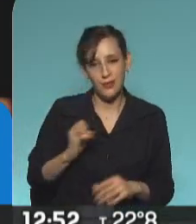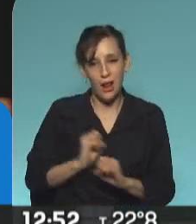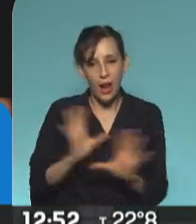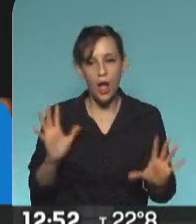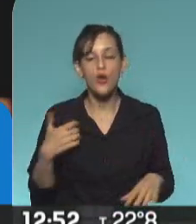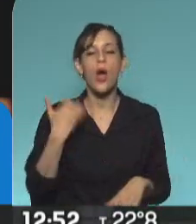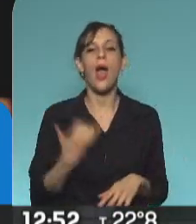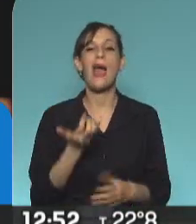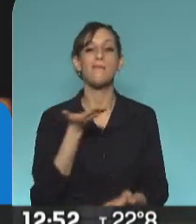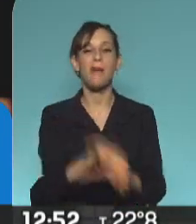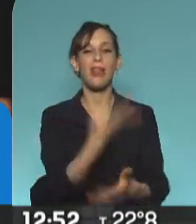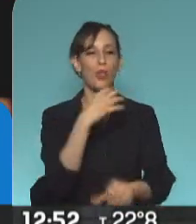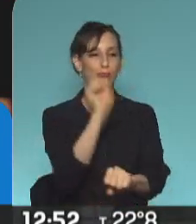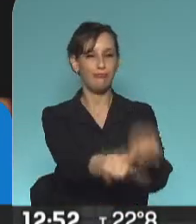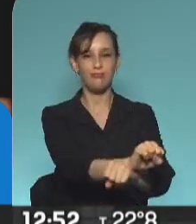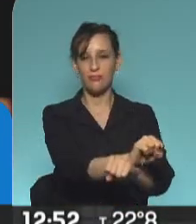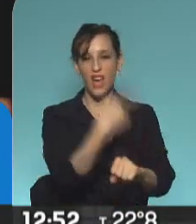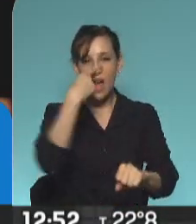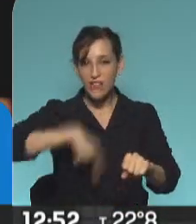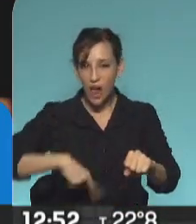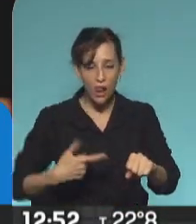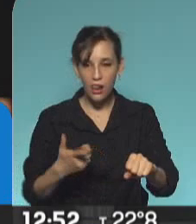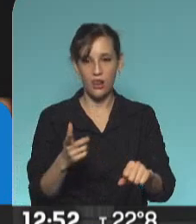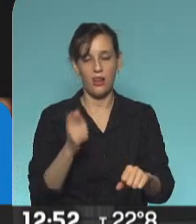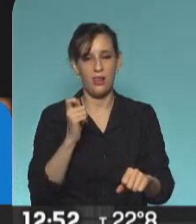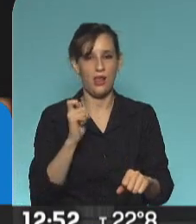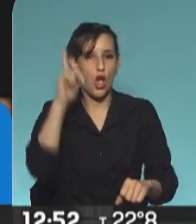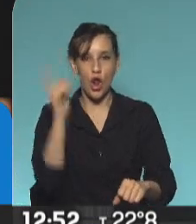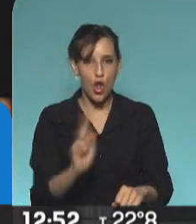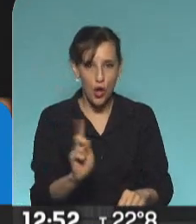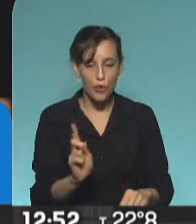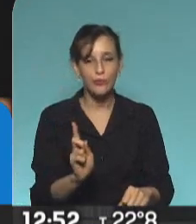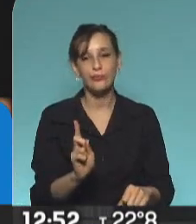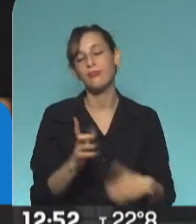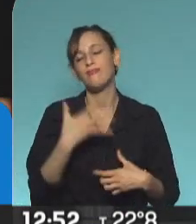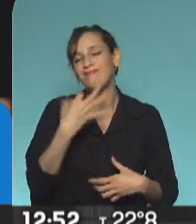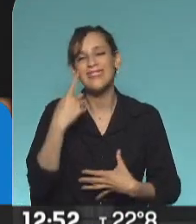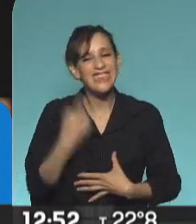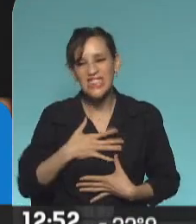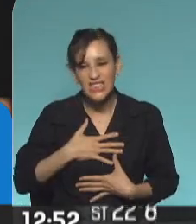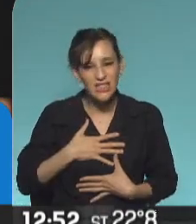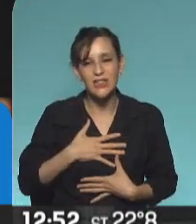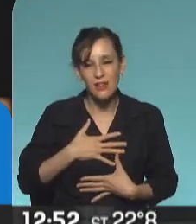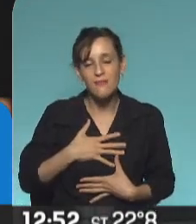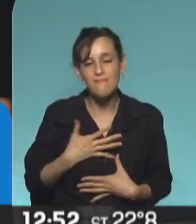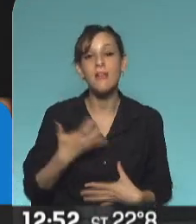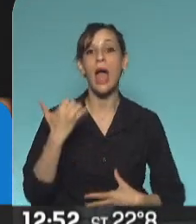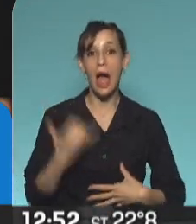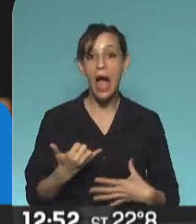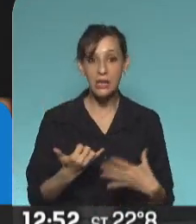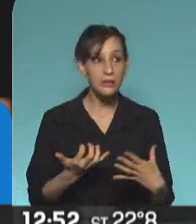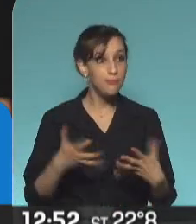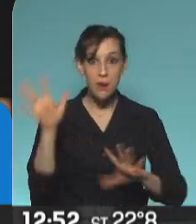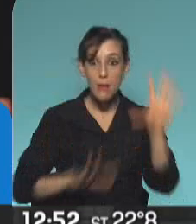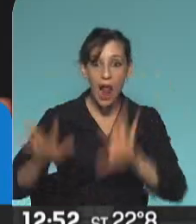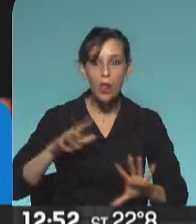pedido de detención que no se efectuó yo es verdaderamente triste que todos los mecanismos están y no funcionan